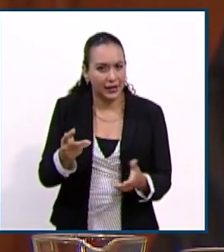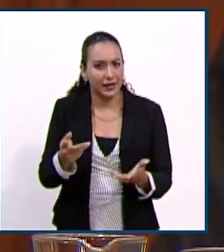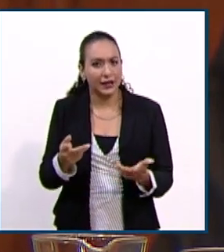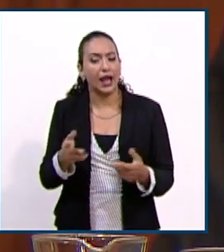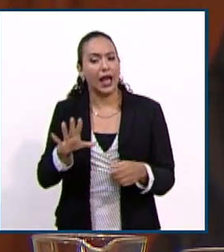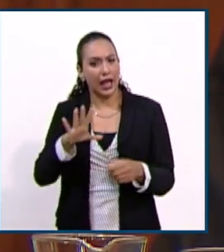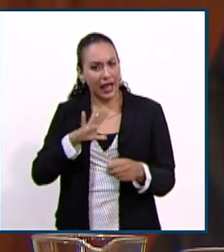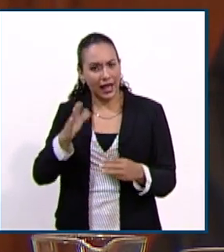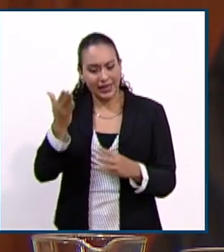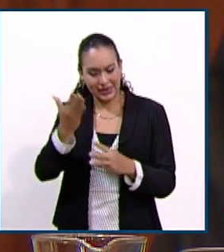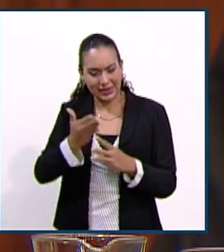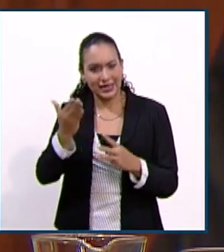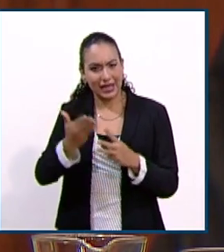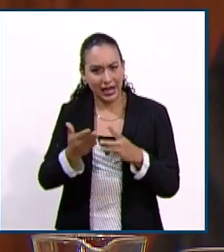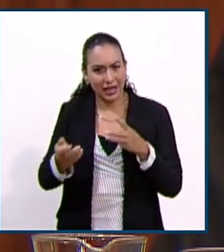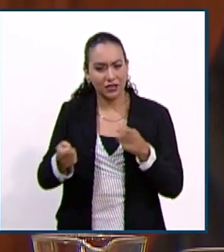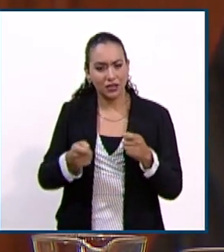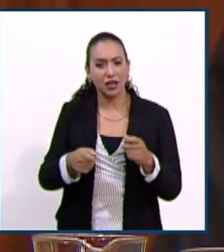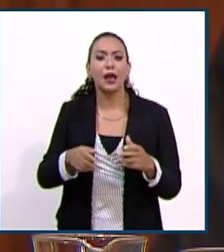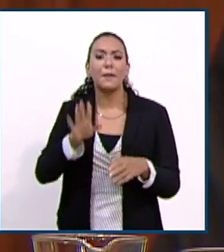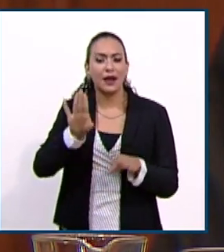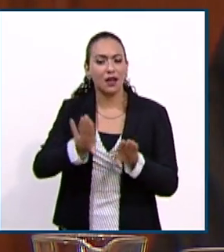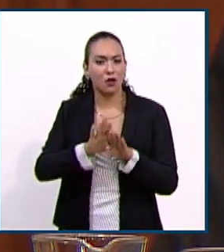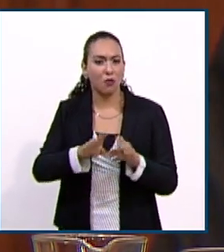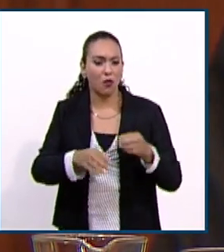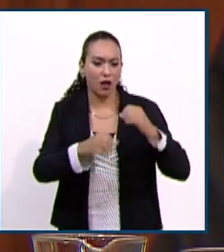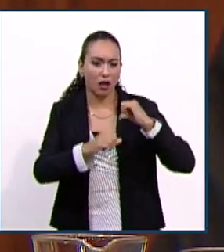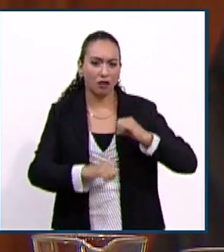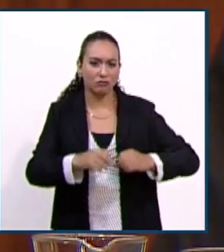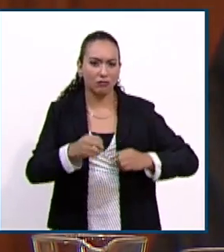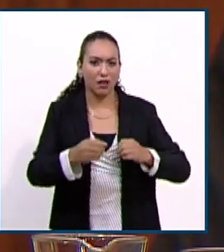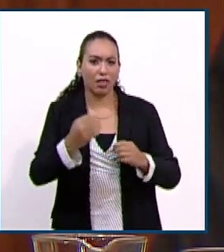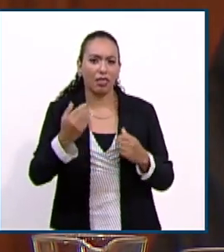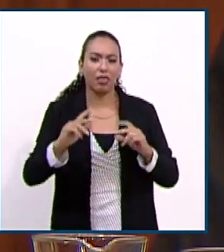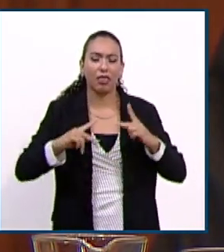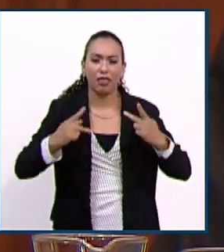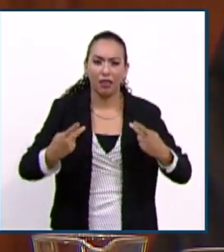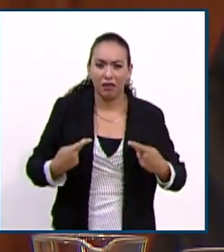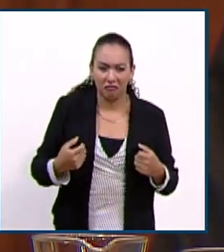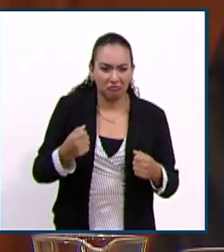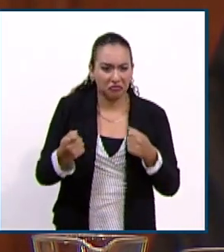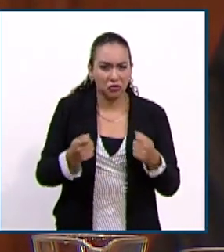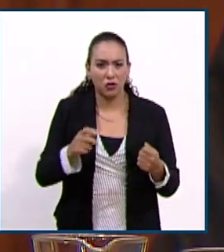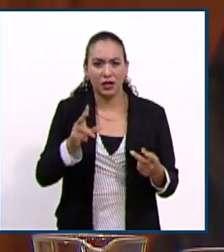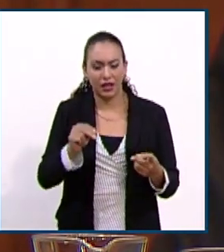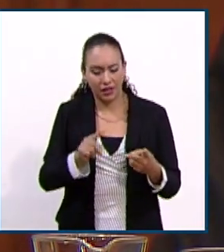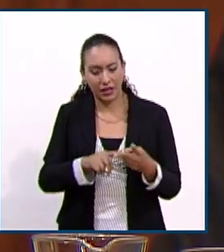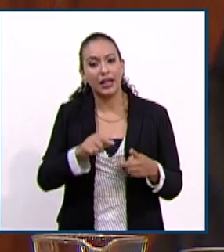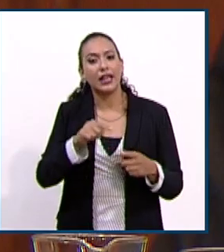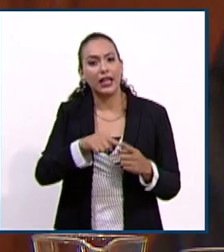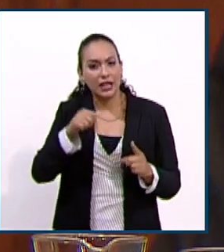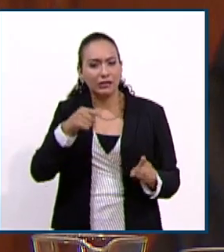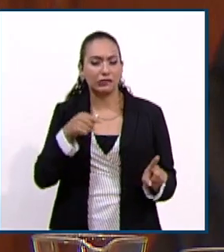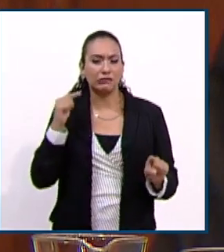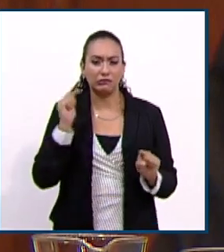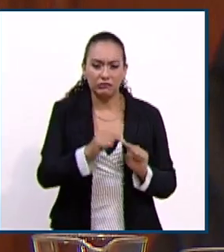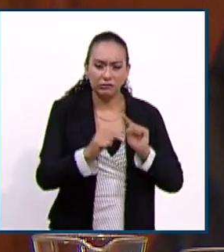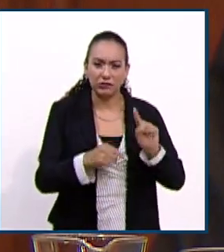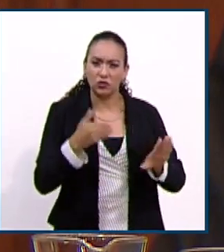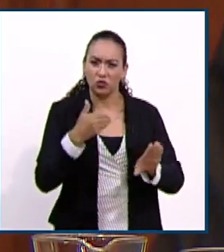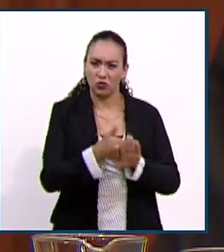Poder Judicial sigue siendo la rama más débil, la menos fuerte y la que sigue sufriendo